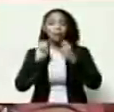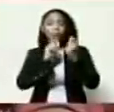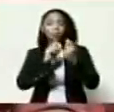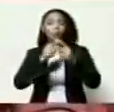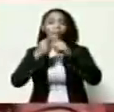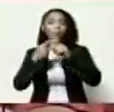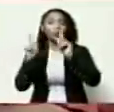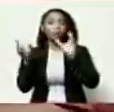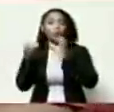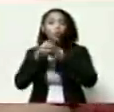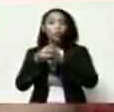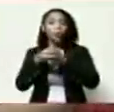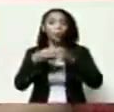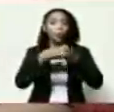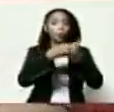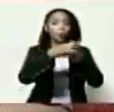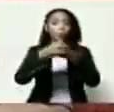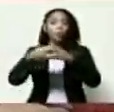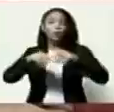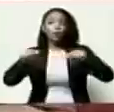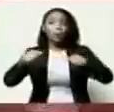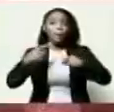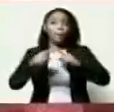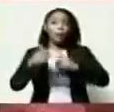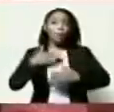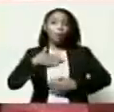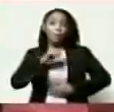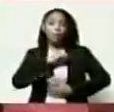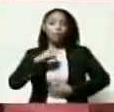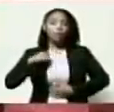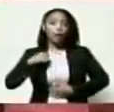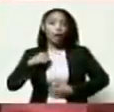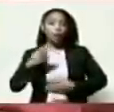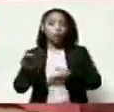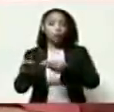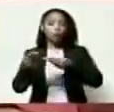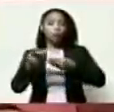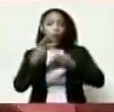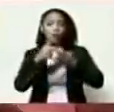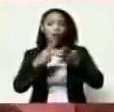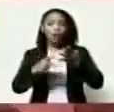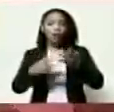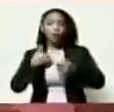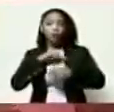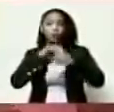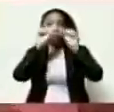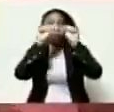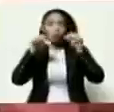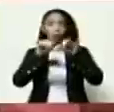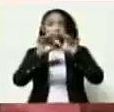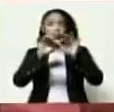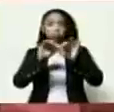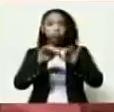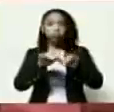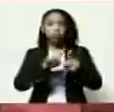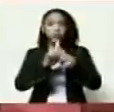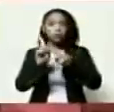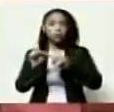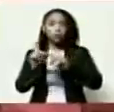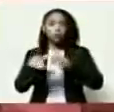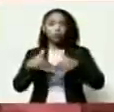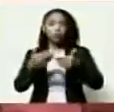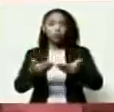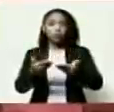se reunieron por sectores, pero a mí en lo personal me entregaron varias. Estamos sistematizando todo esto, lo cual